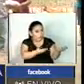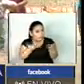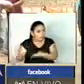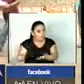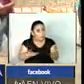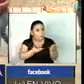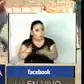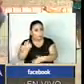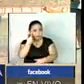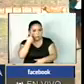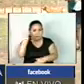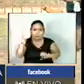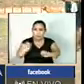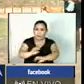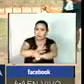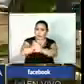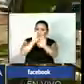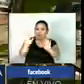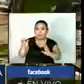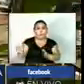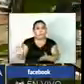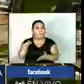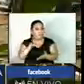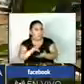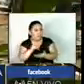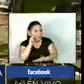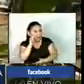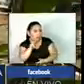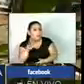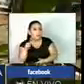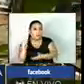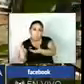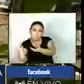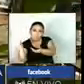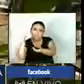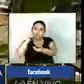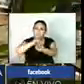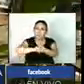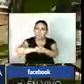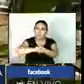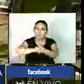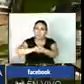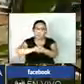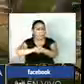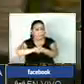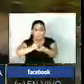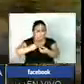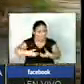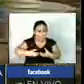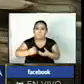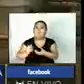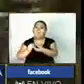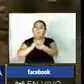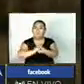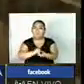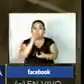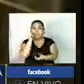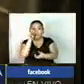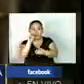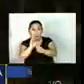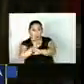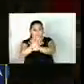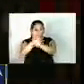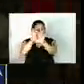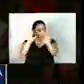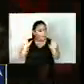deja en evidencia una vez más que la solidaridad no está perdida claramente queda